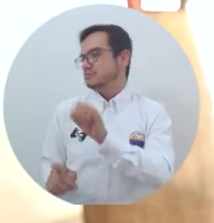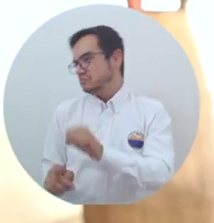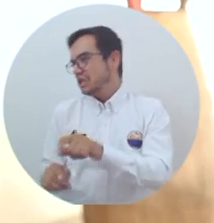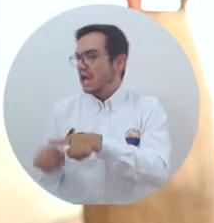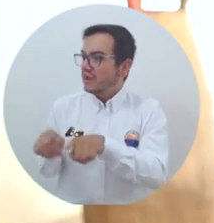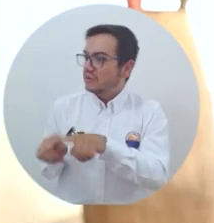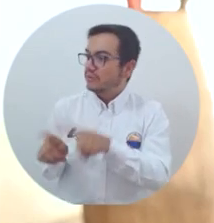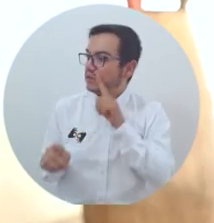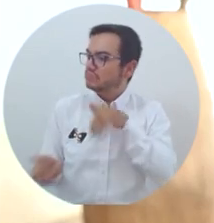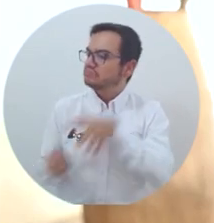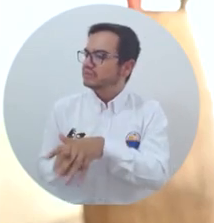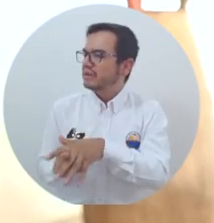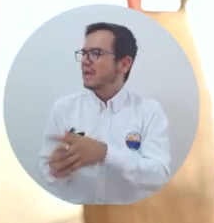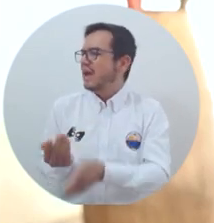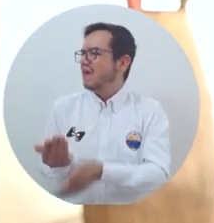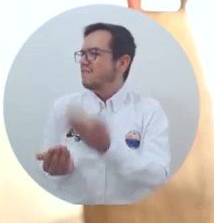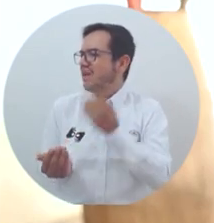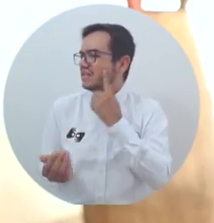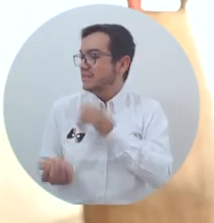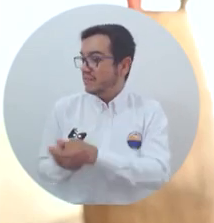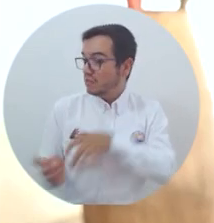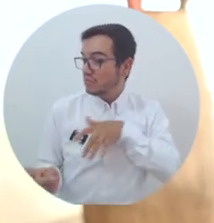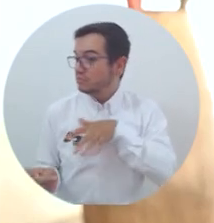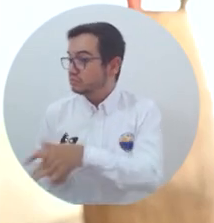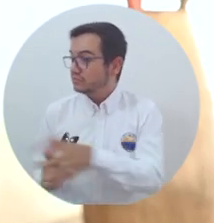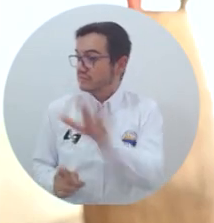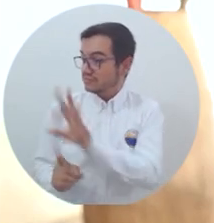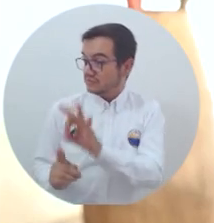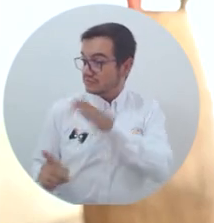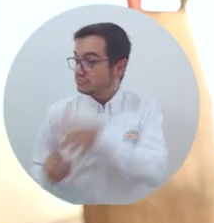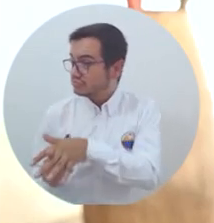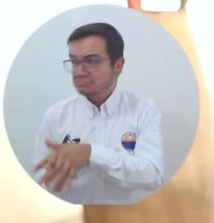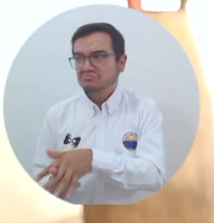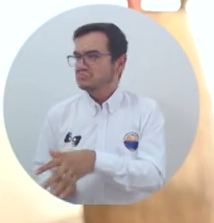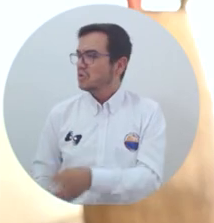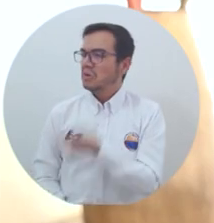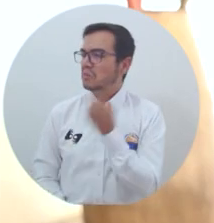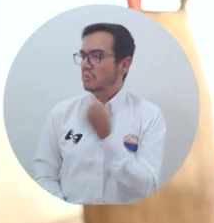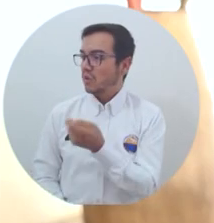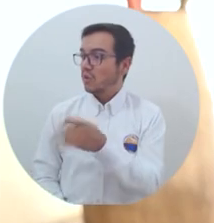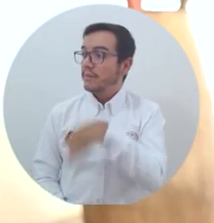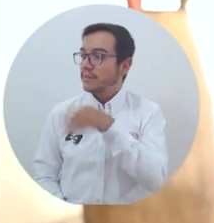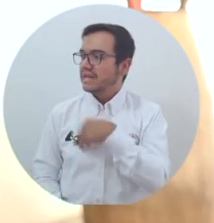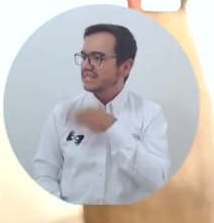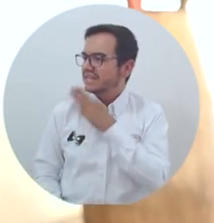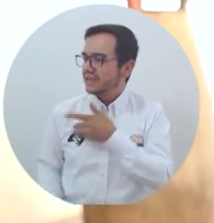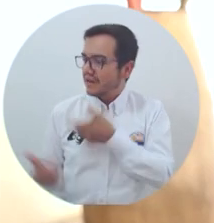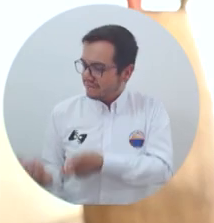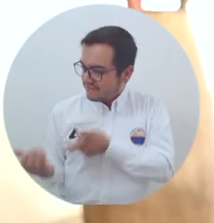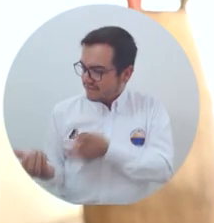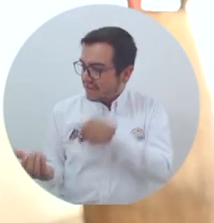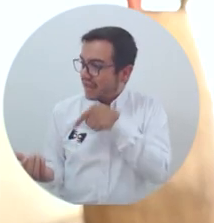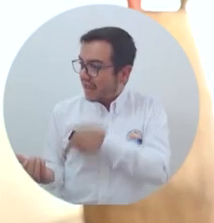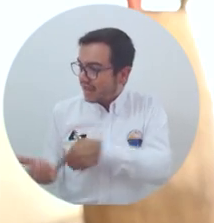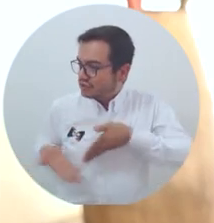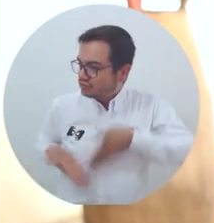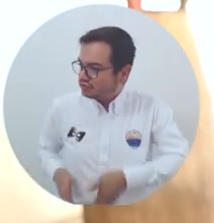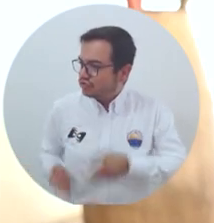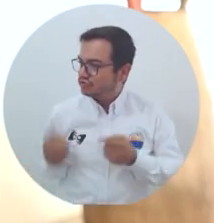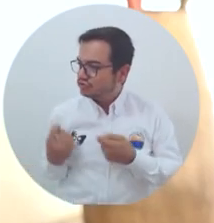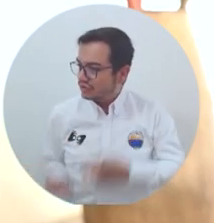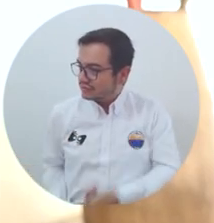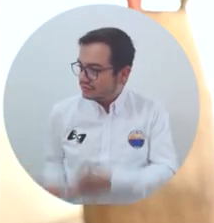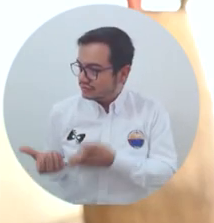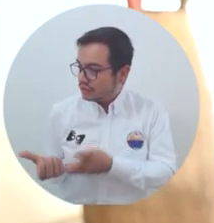la enfermedad si la sufren y tienen menor capacidad de contagio. Estudios especialmente en niños recién